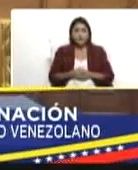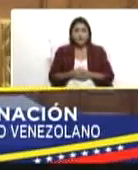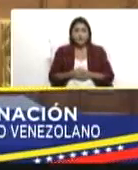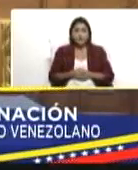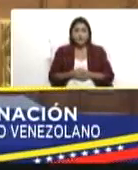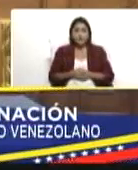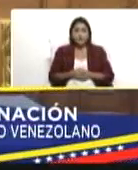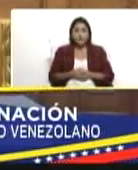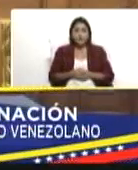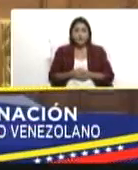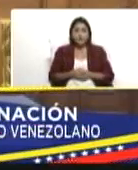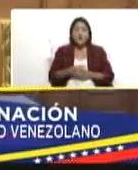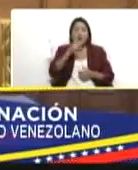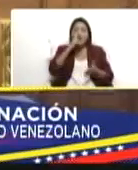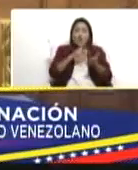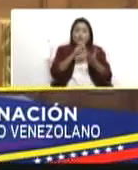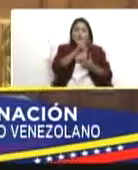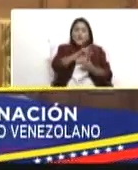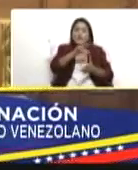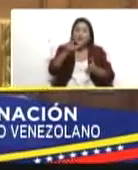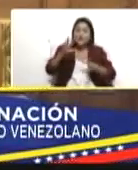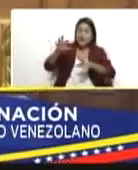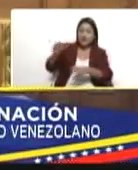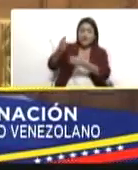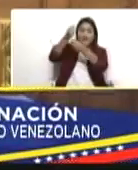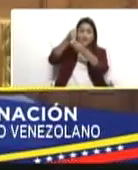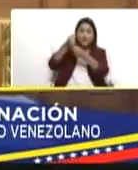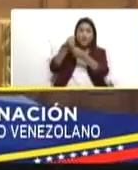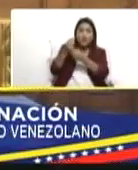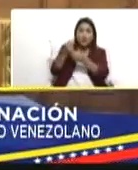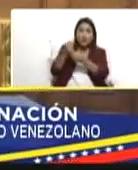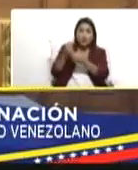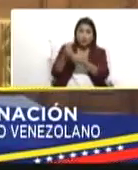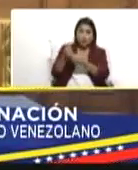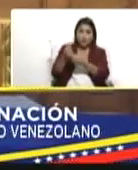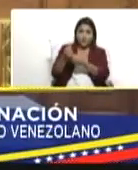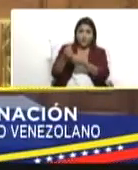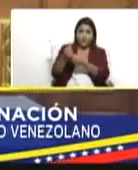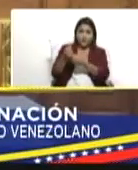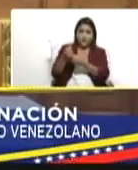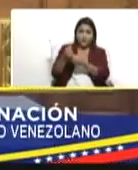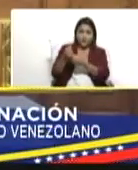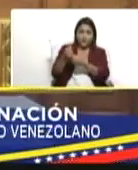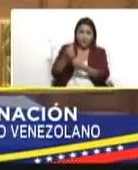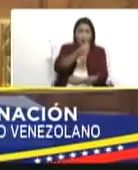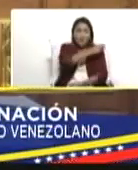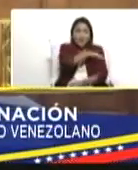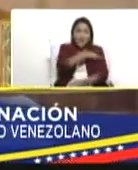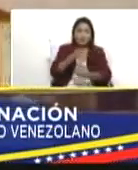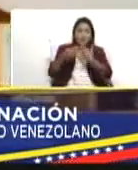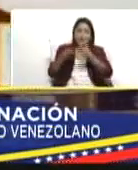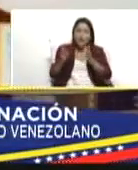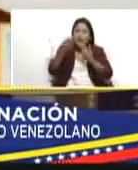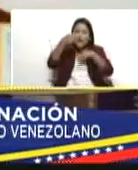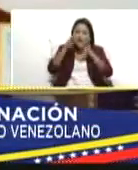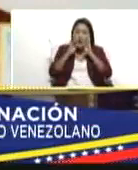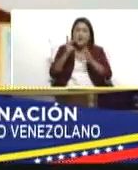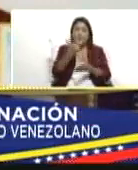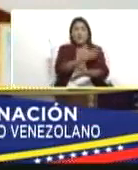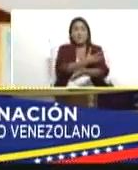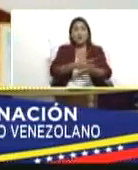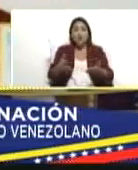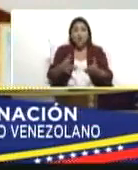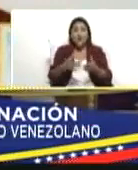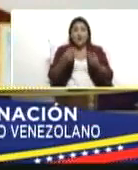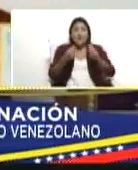que durante el año 2023 salvamos a través de nuestro sistema Público de salud más de 3 millones de